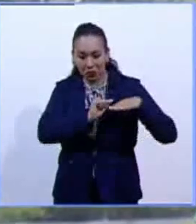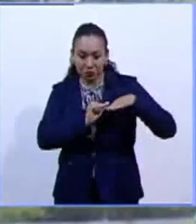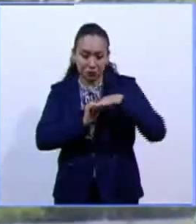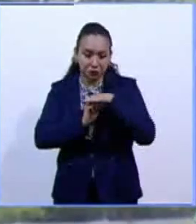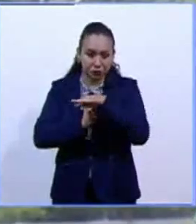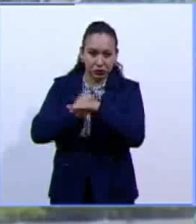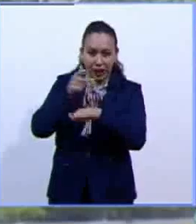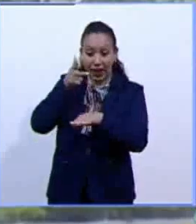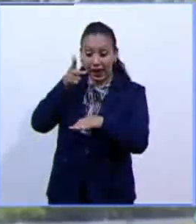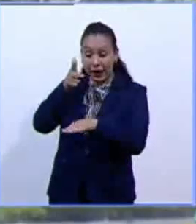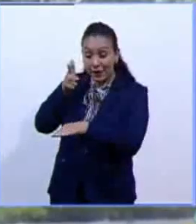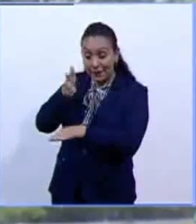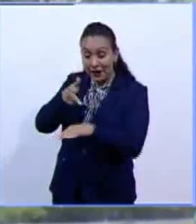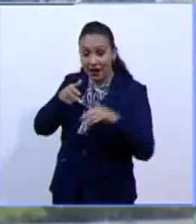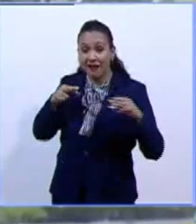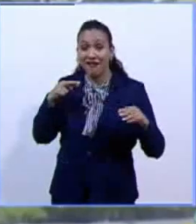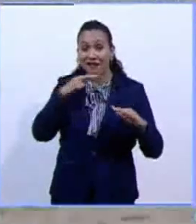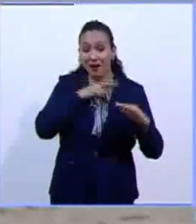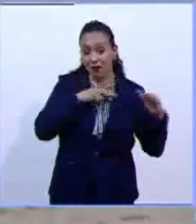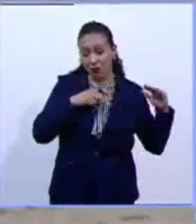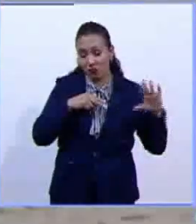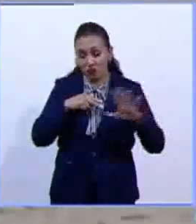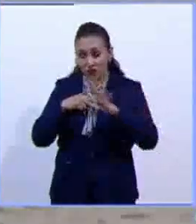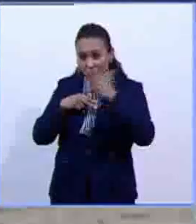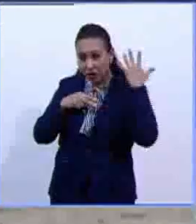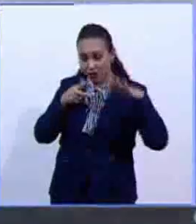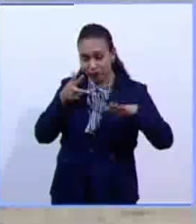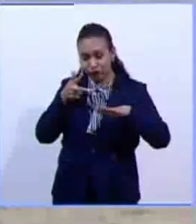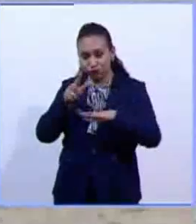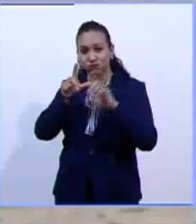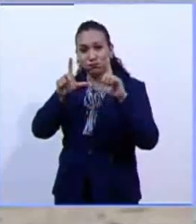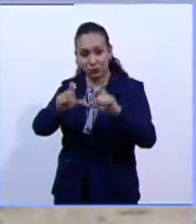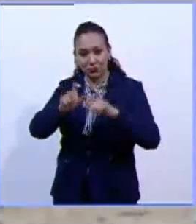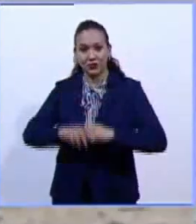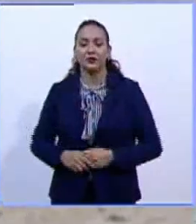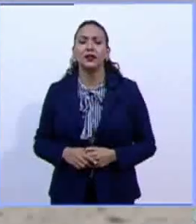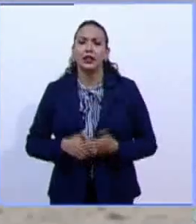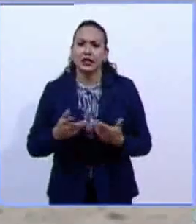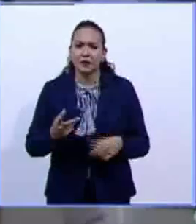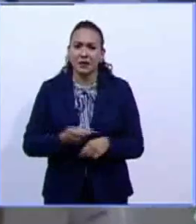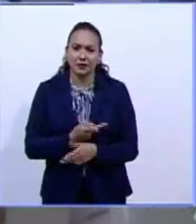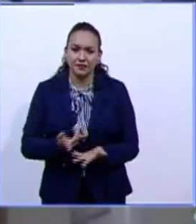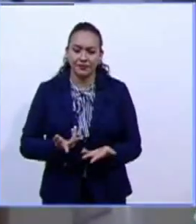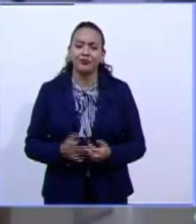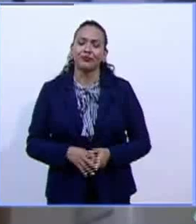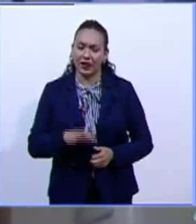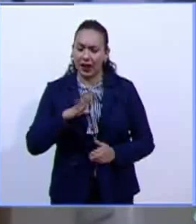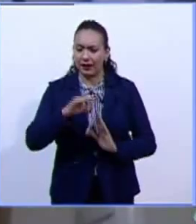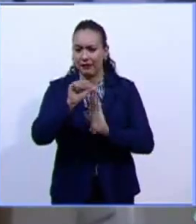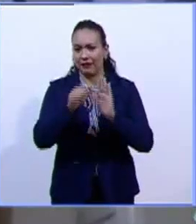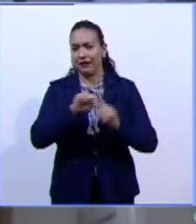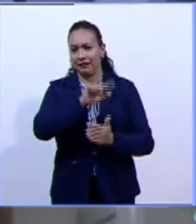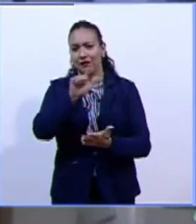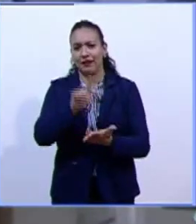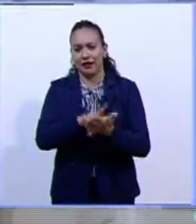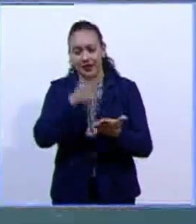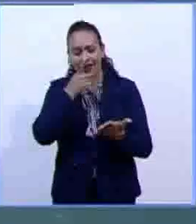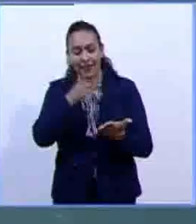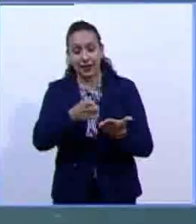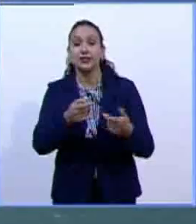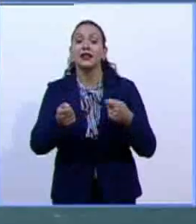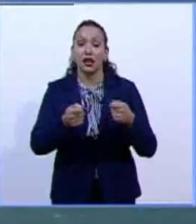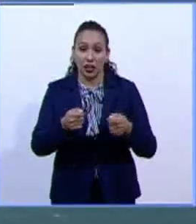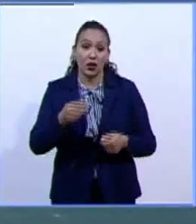del infractor se viola el derecho de legalidad. Lo anterior al considerar que los artículos de la ley que regula el uso